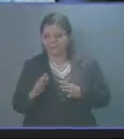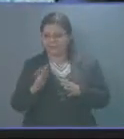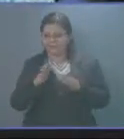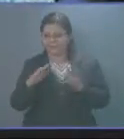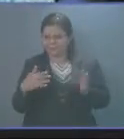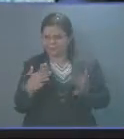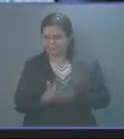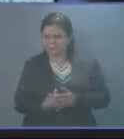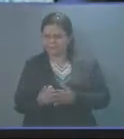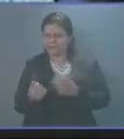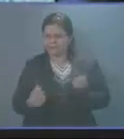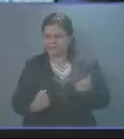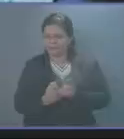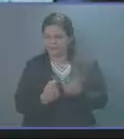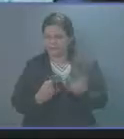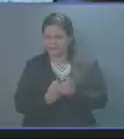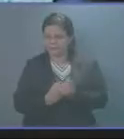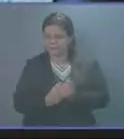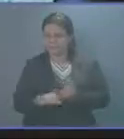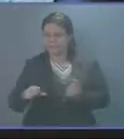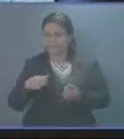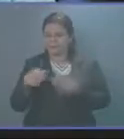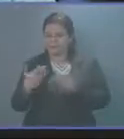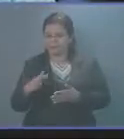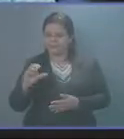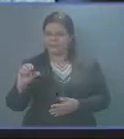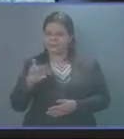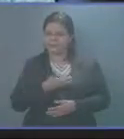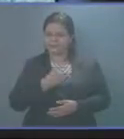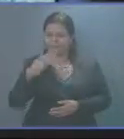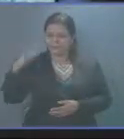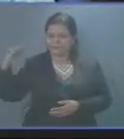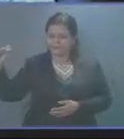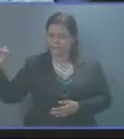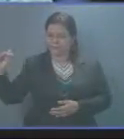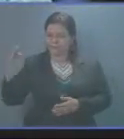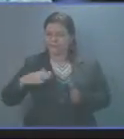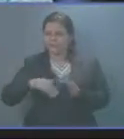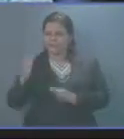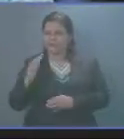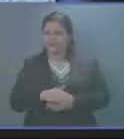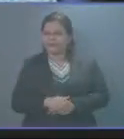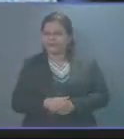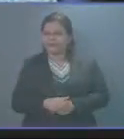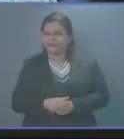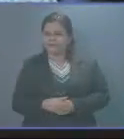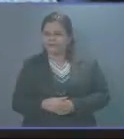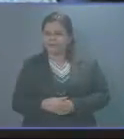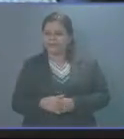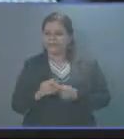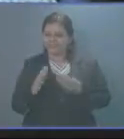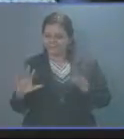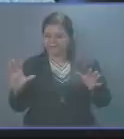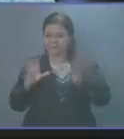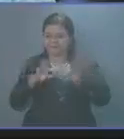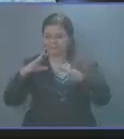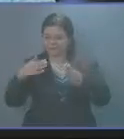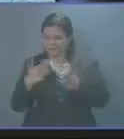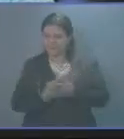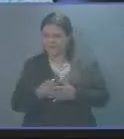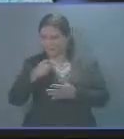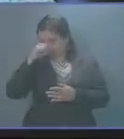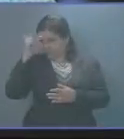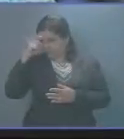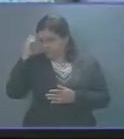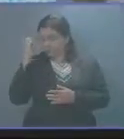por la cooperación brindada a nuestro país. Es procedente reconocer la labor